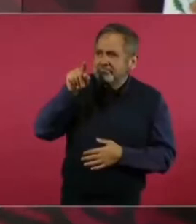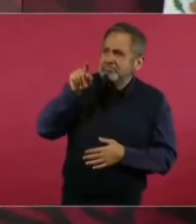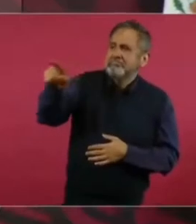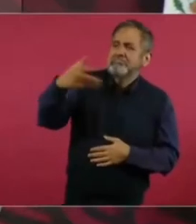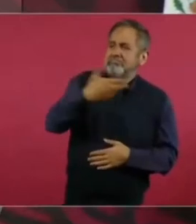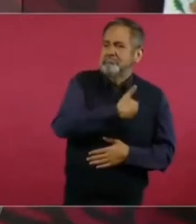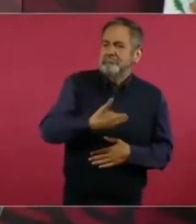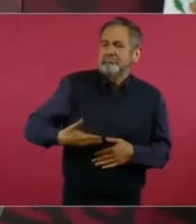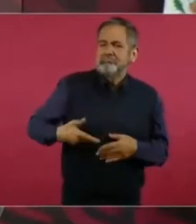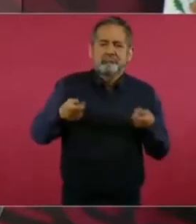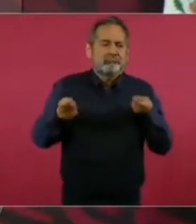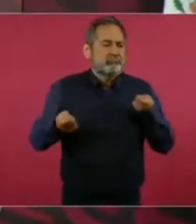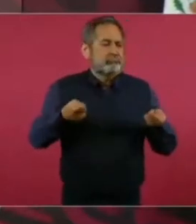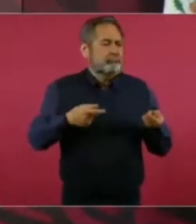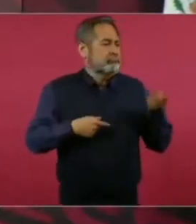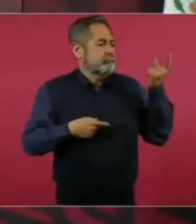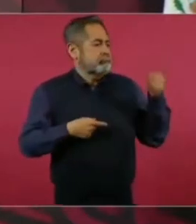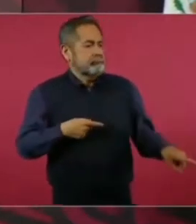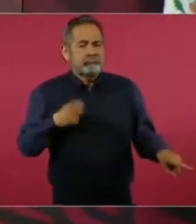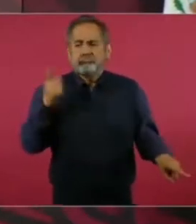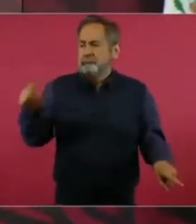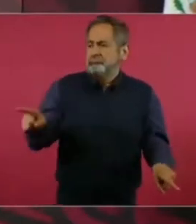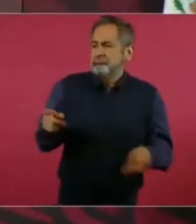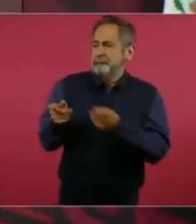era el que lo podía todo,